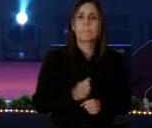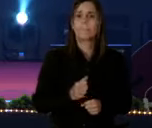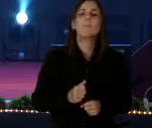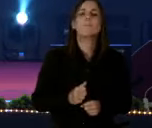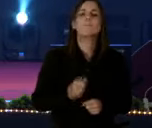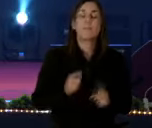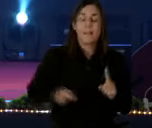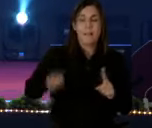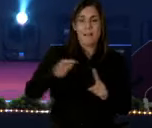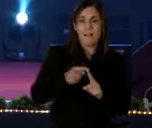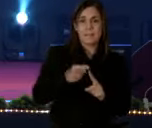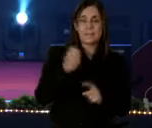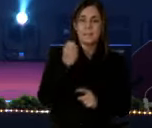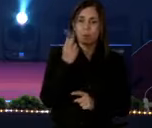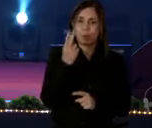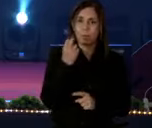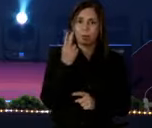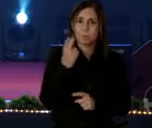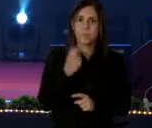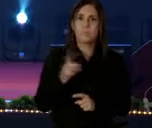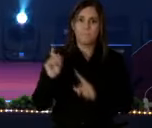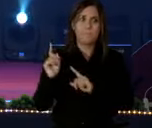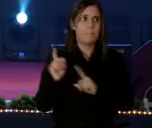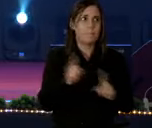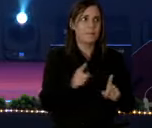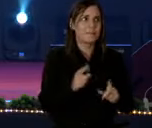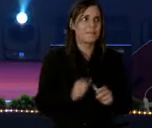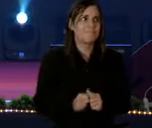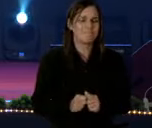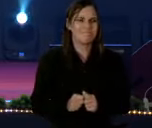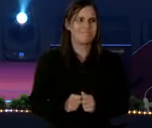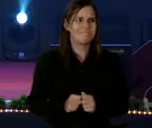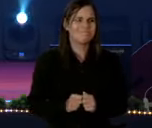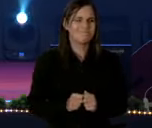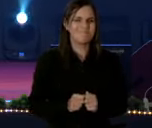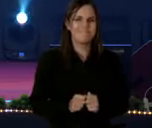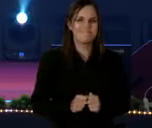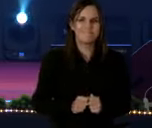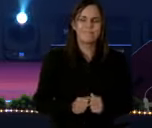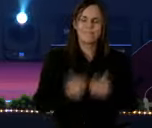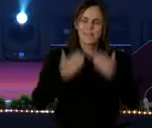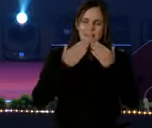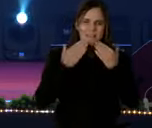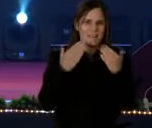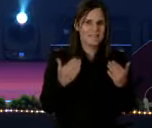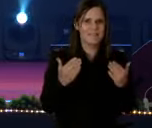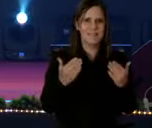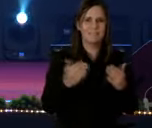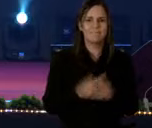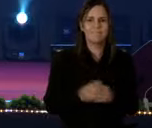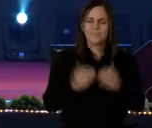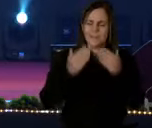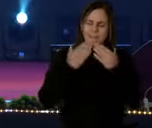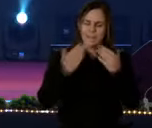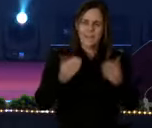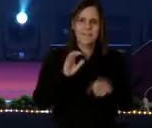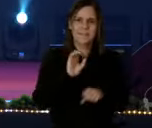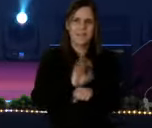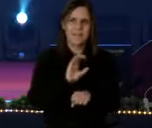tienen culto. Deja ver cómo hago esto. Pero gracias. Gracias a la